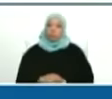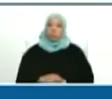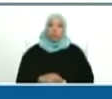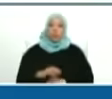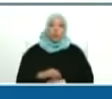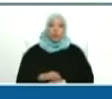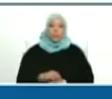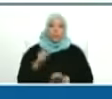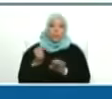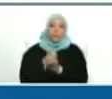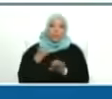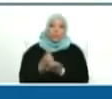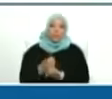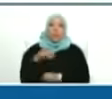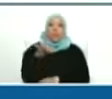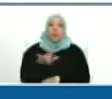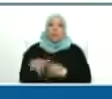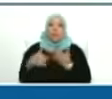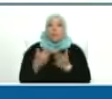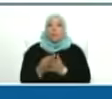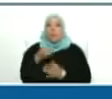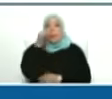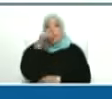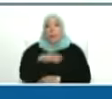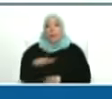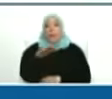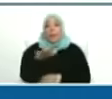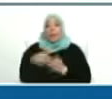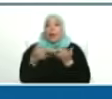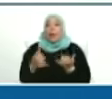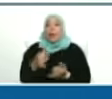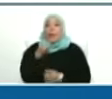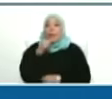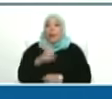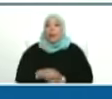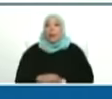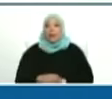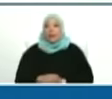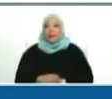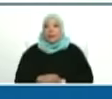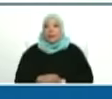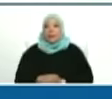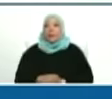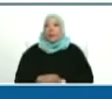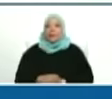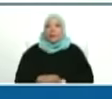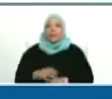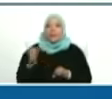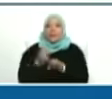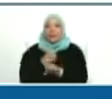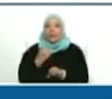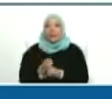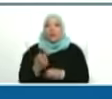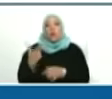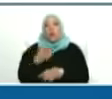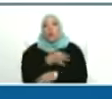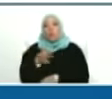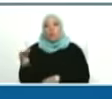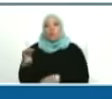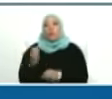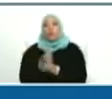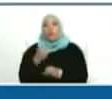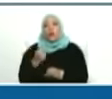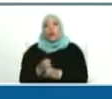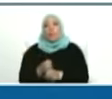nosotros. Y se demostró que teníamos la razón. Se demostró que estábamos del lado correcto de la